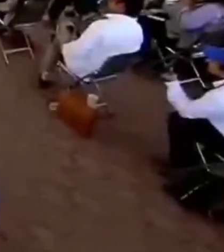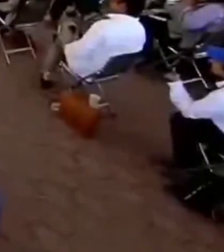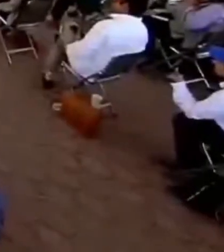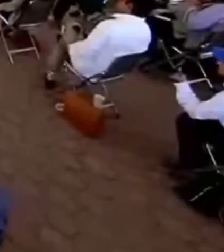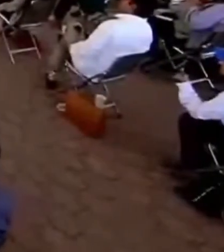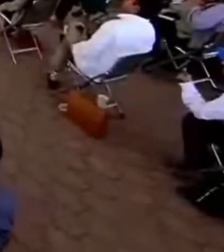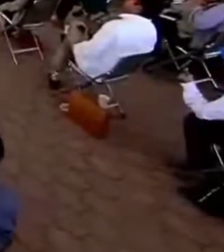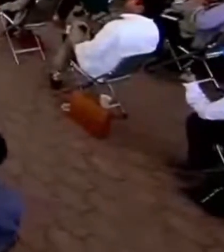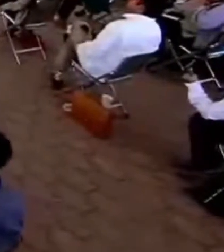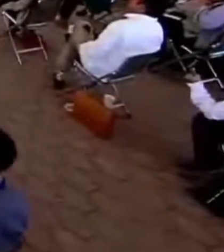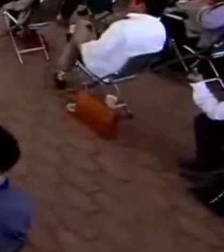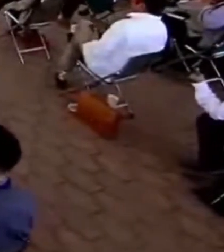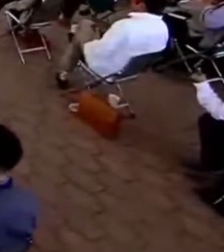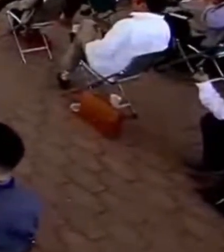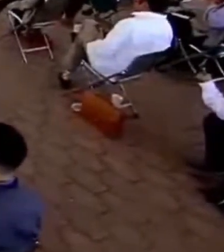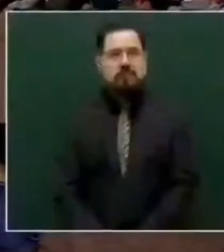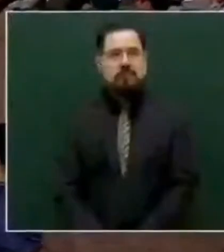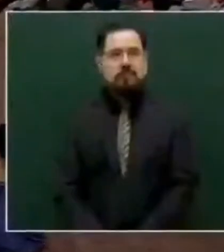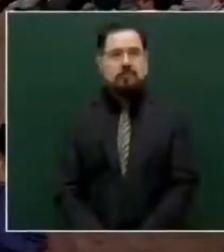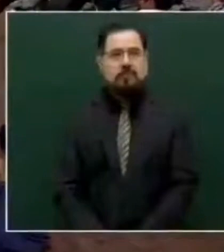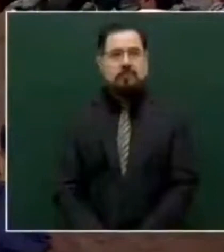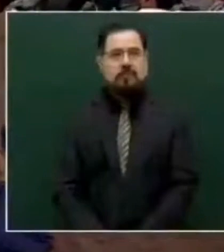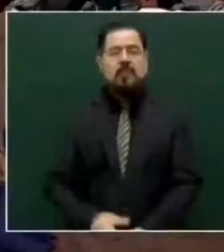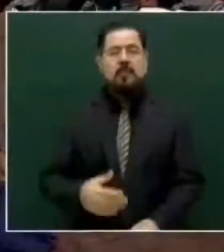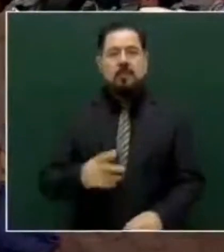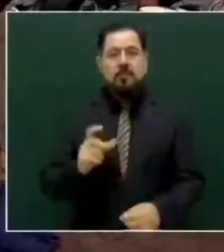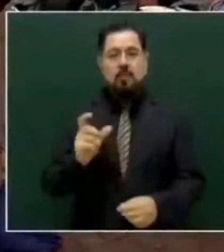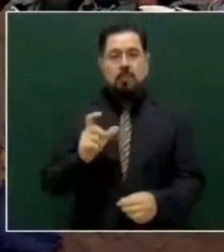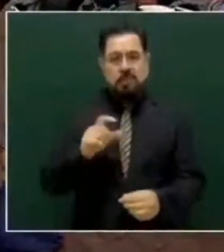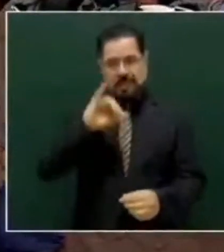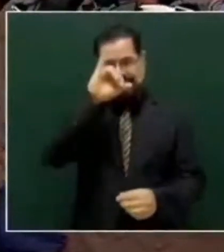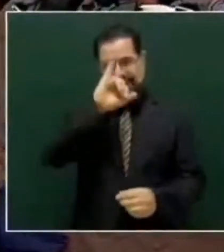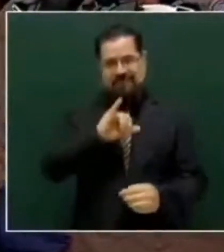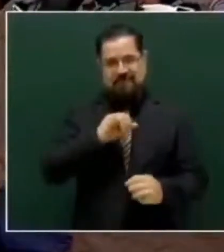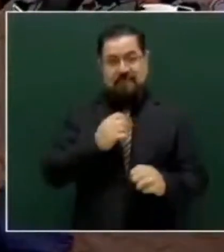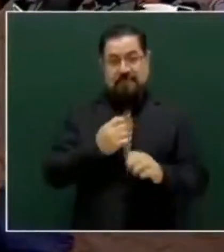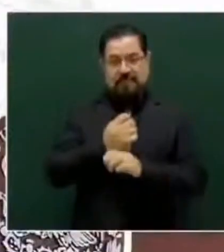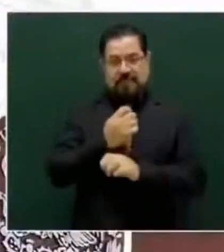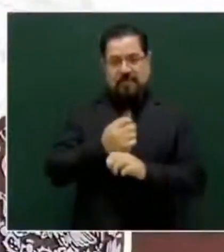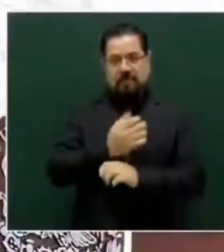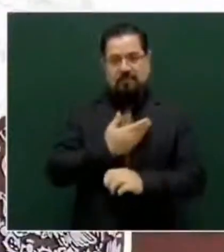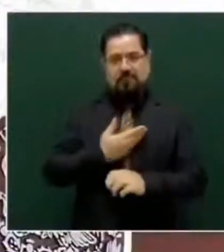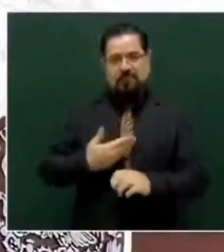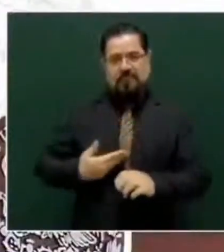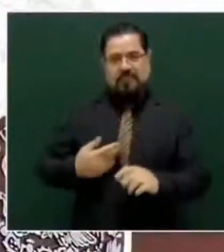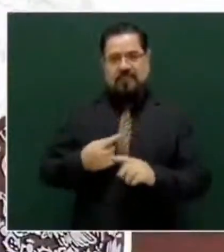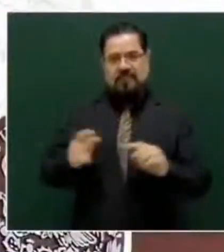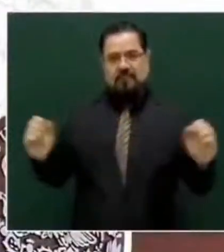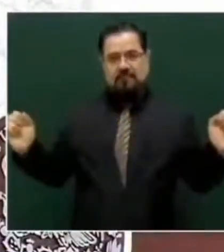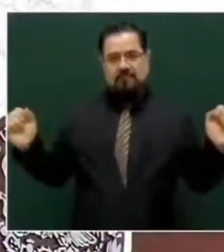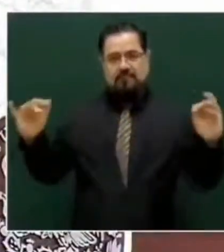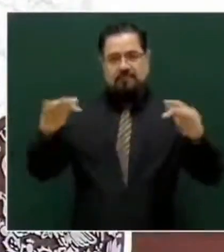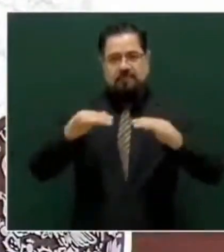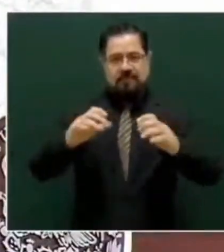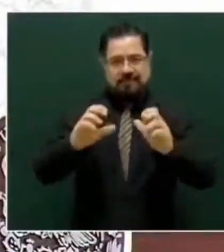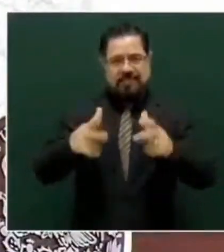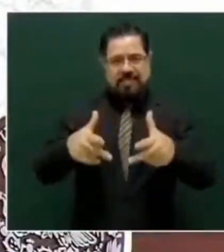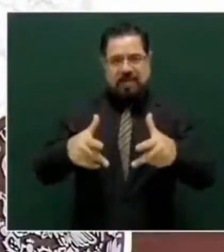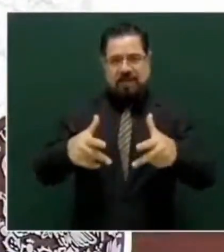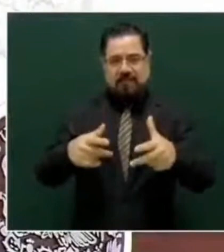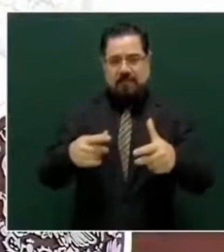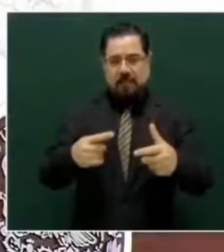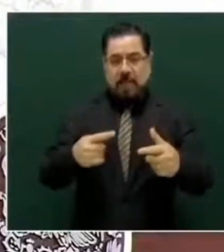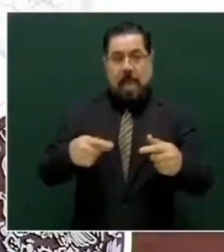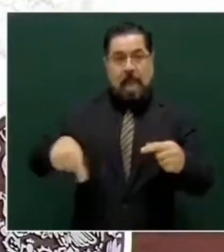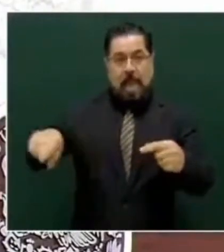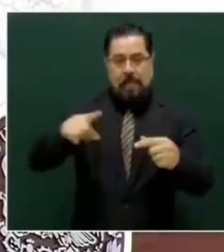octubre, que fue un encuentro importantísimo, donde todos los jefes de Estado de estos países vinieron para ver cómo podíamos